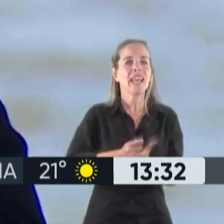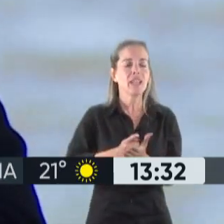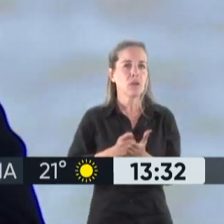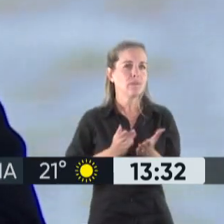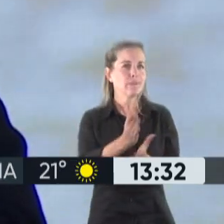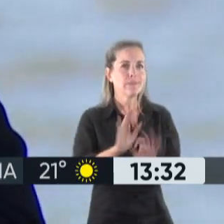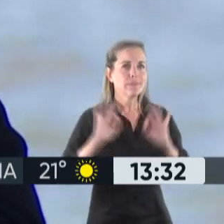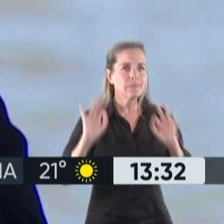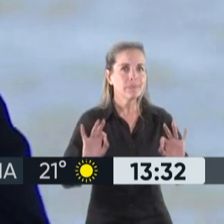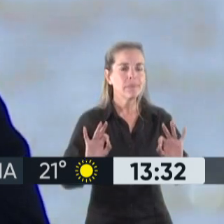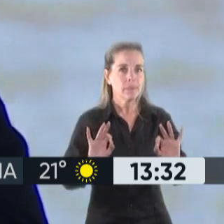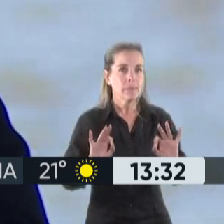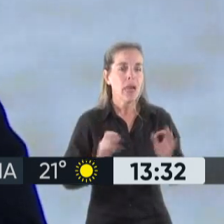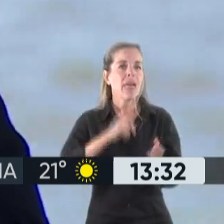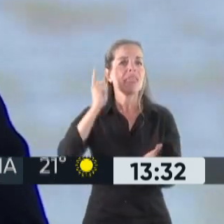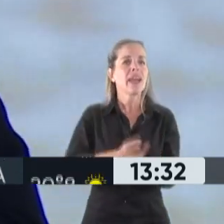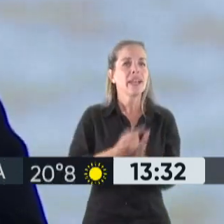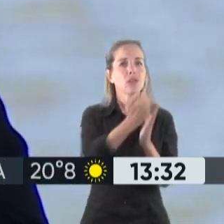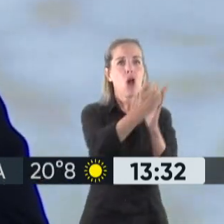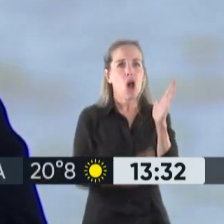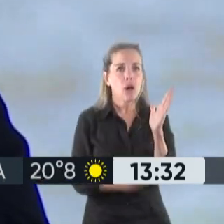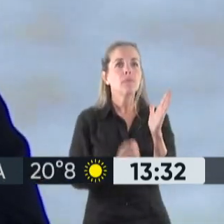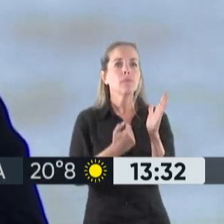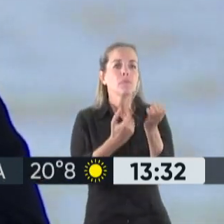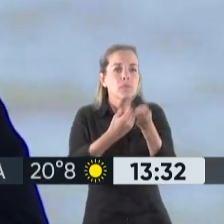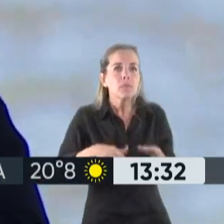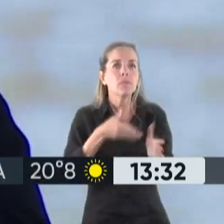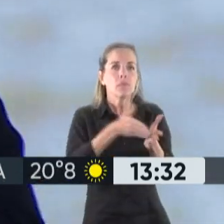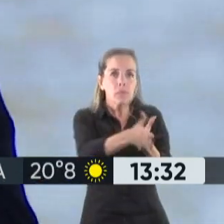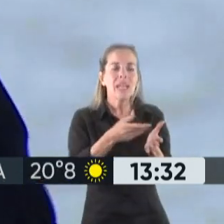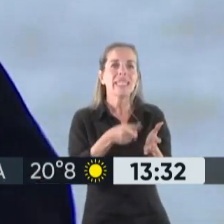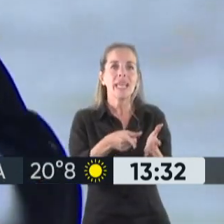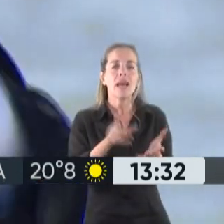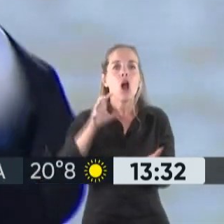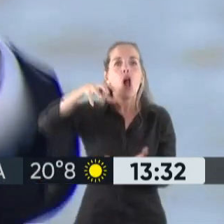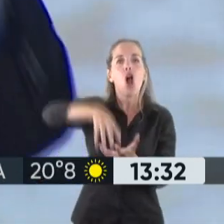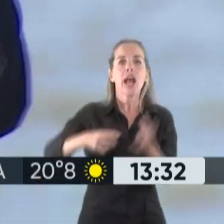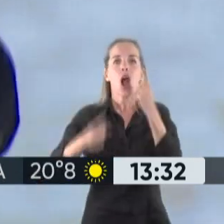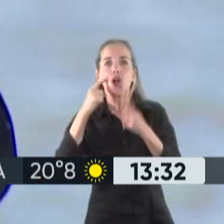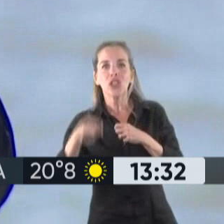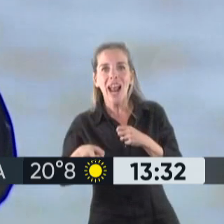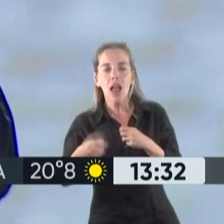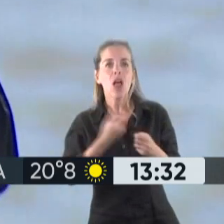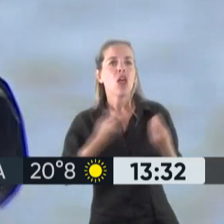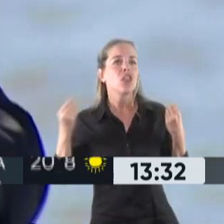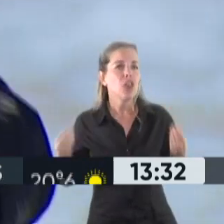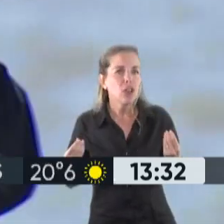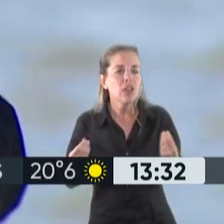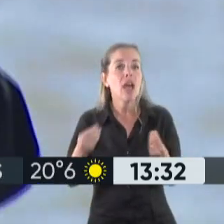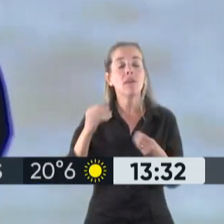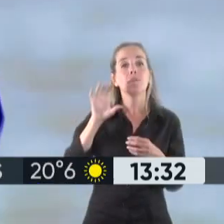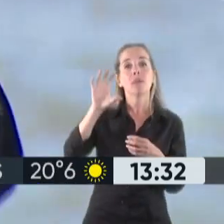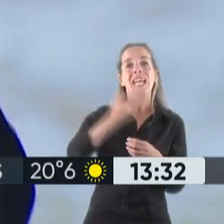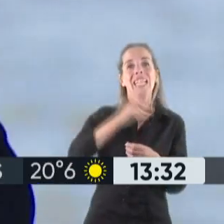definitivo que defina y ponga en funcionamiento ese ente que va a funcionar en la ciudad de Rosario, que es una